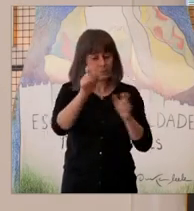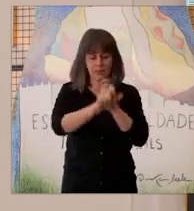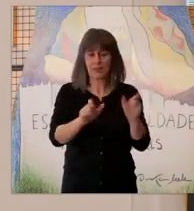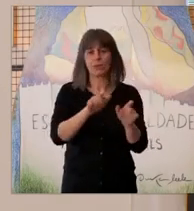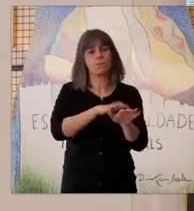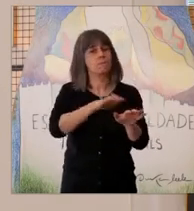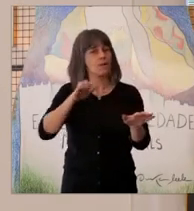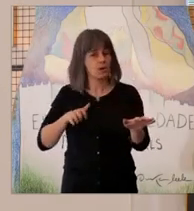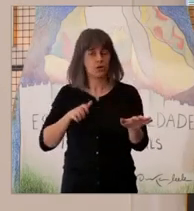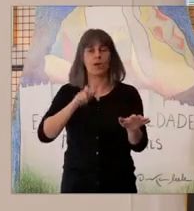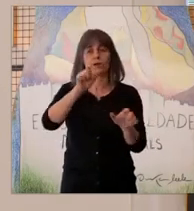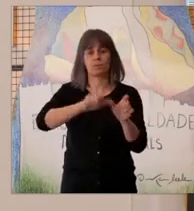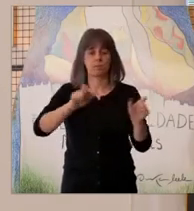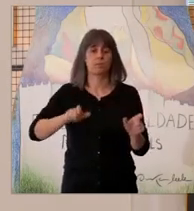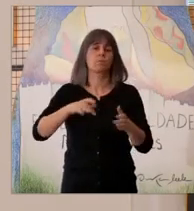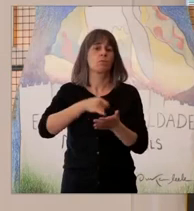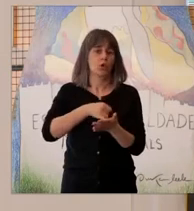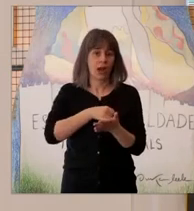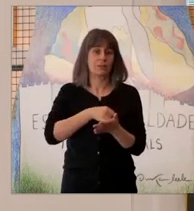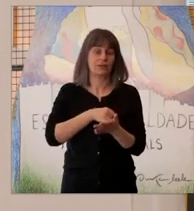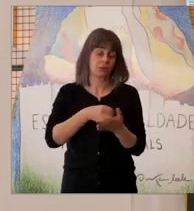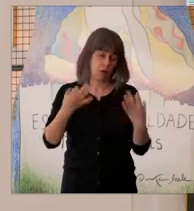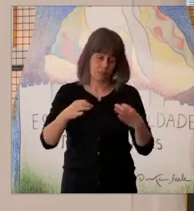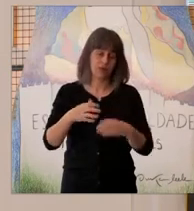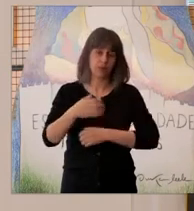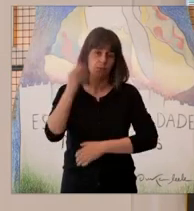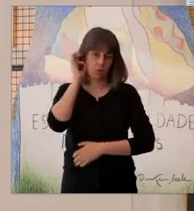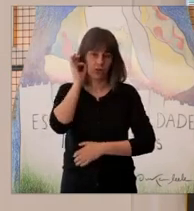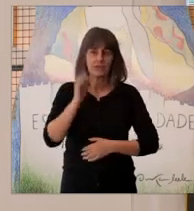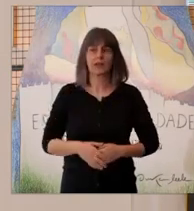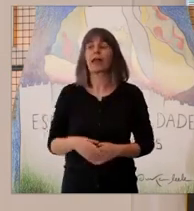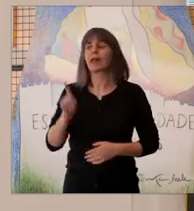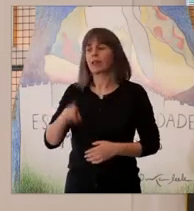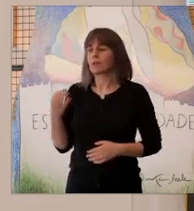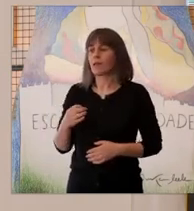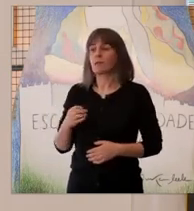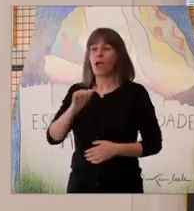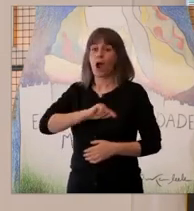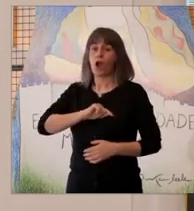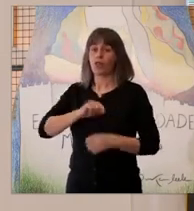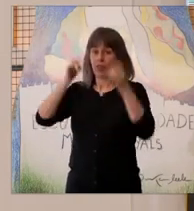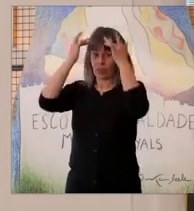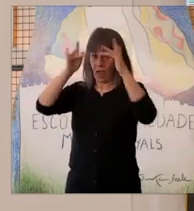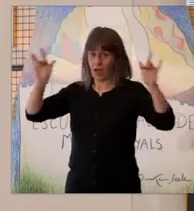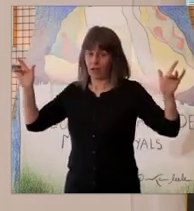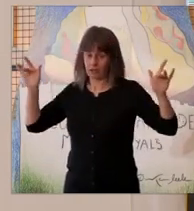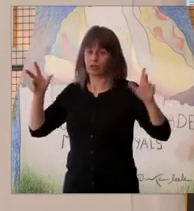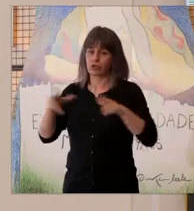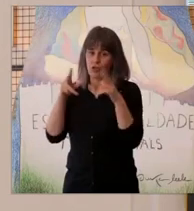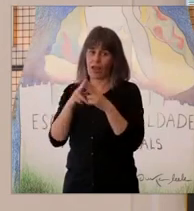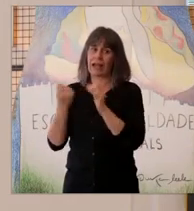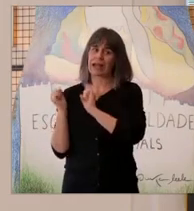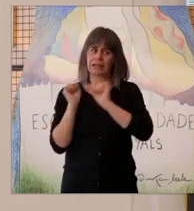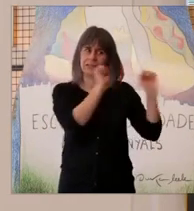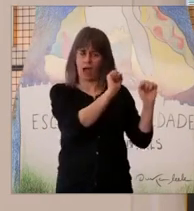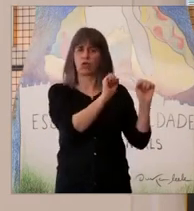de vulnerables y la gran mayoría de más son mujeres importante también crear esa conciencia social de rechazo a todas estas